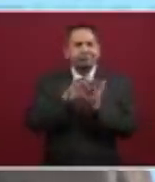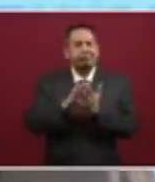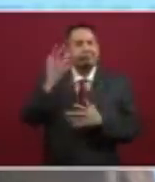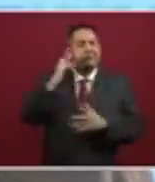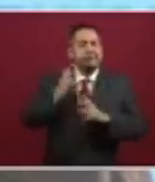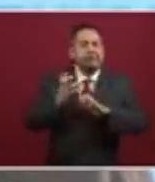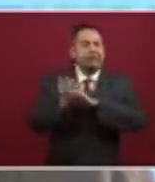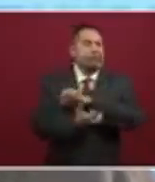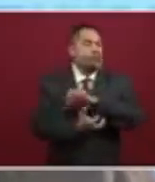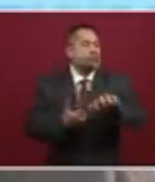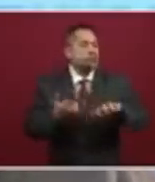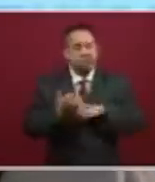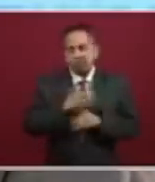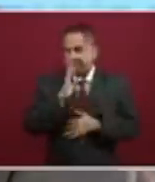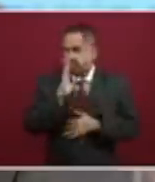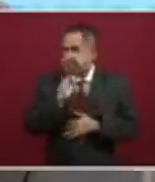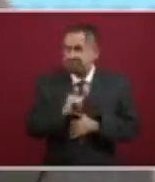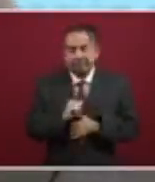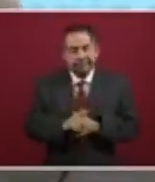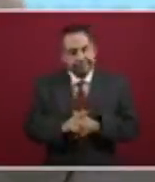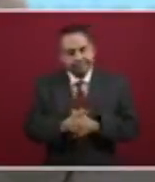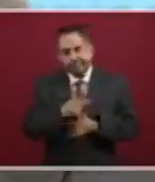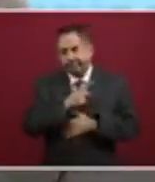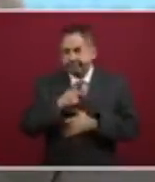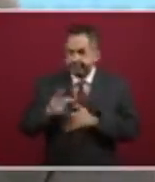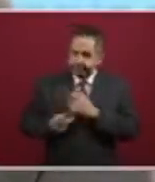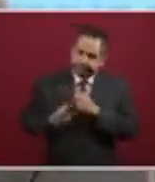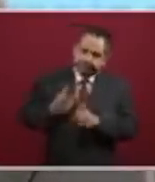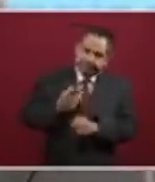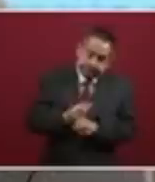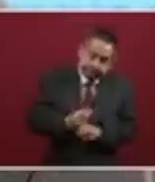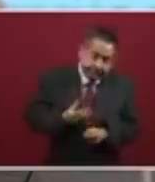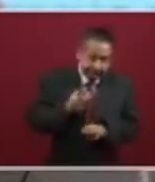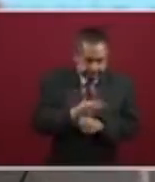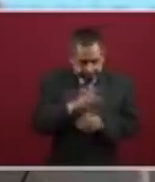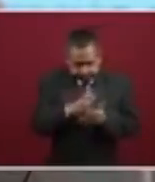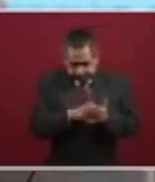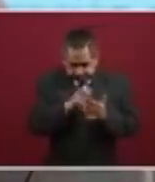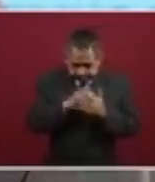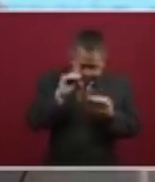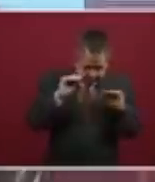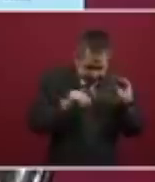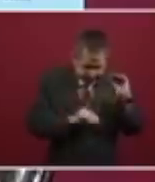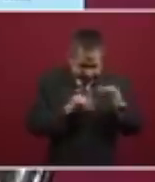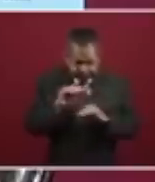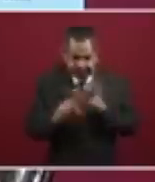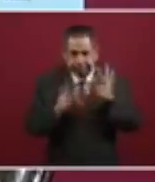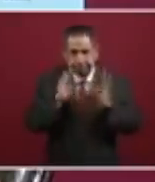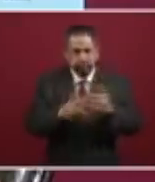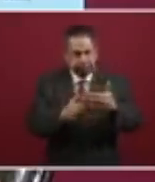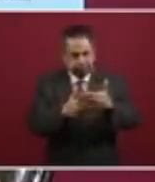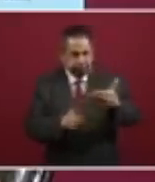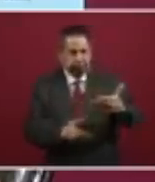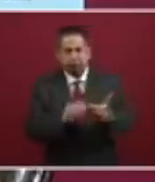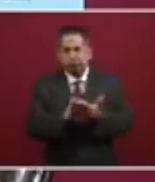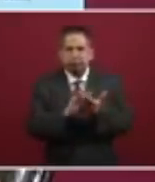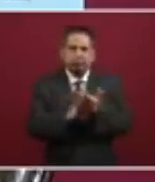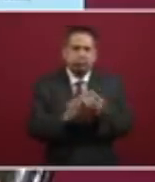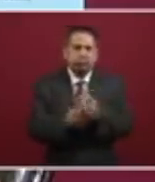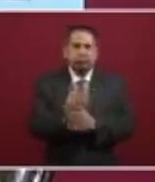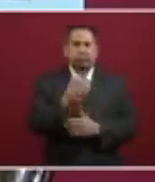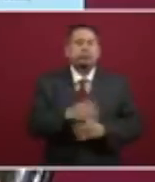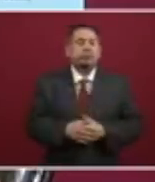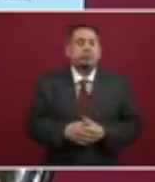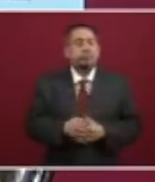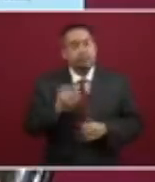Prácticamente habrá que revisar la integración del mismo y construir un registro nuevo, como lo